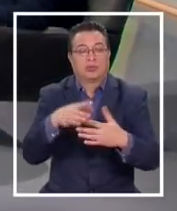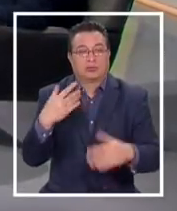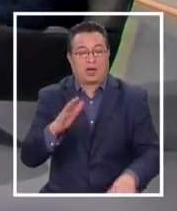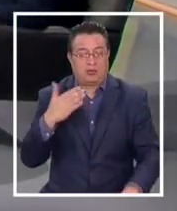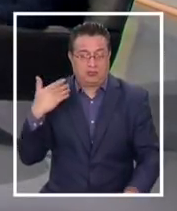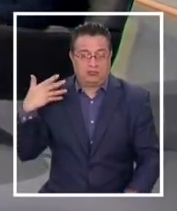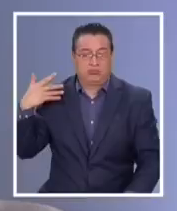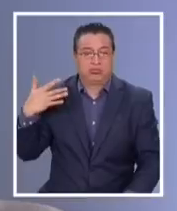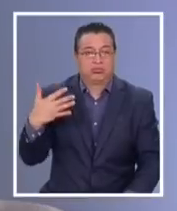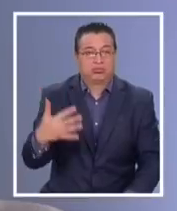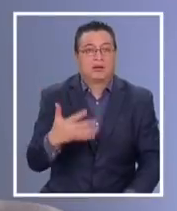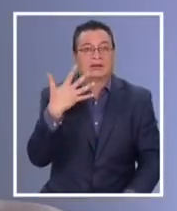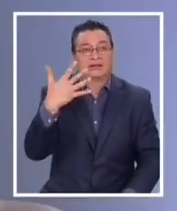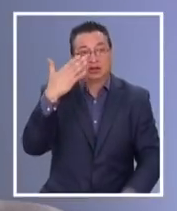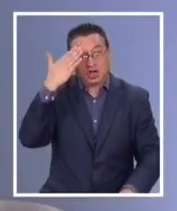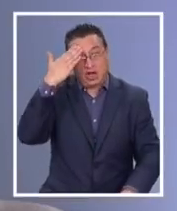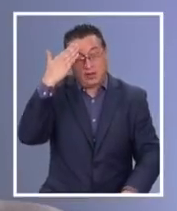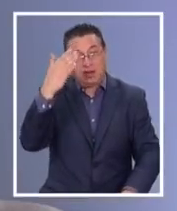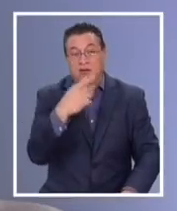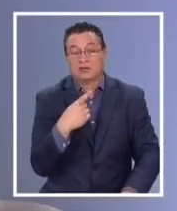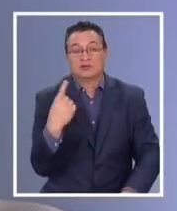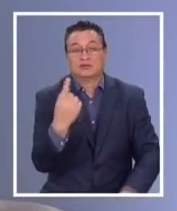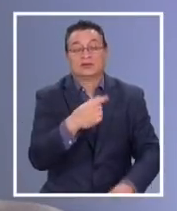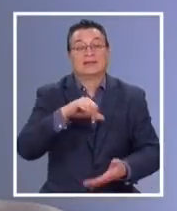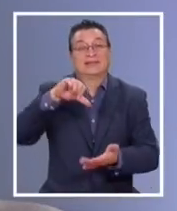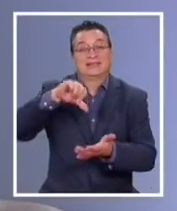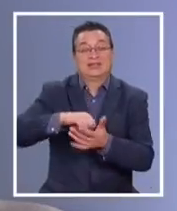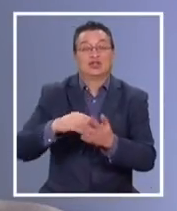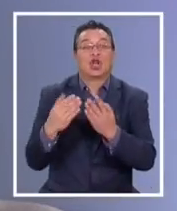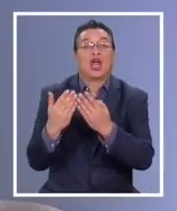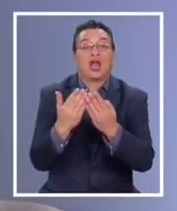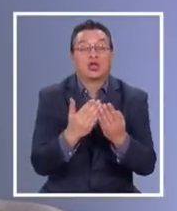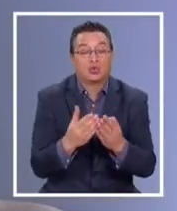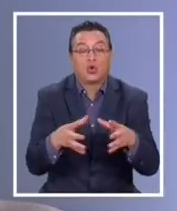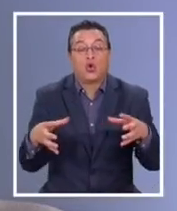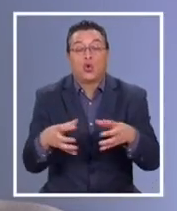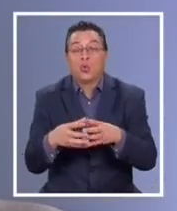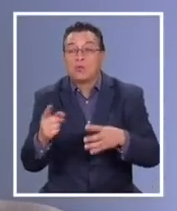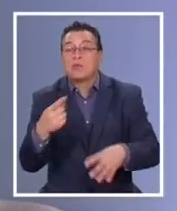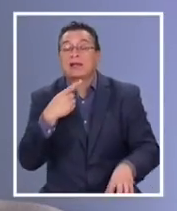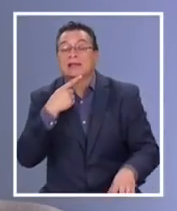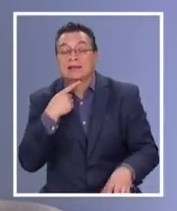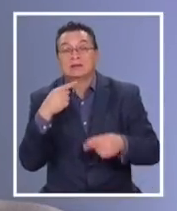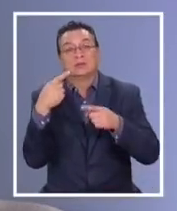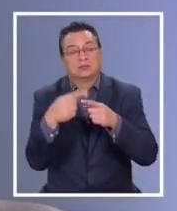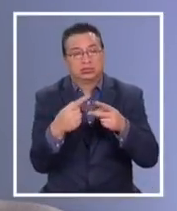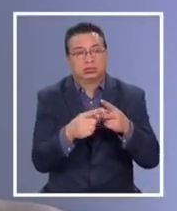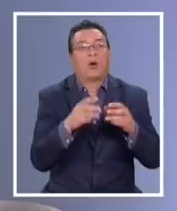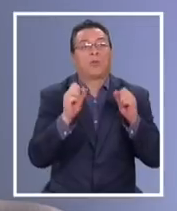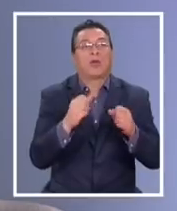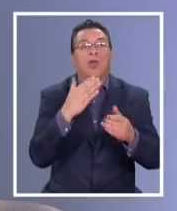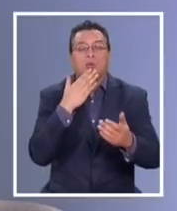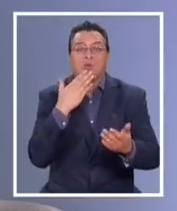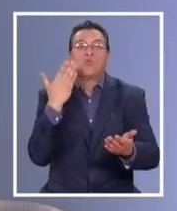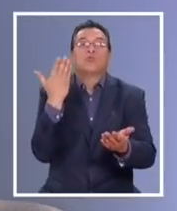últimos 5 días con nuestros centros de estudio, con grupos de interés, etcétera, etcétera, para poder